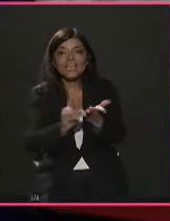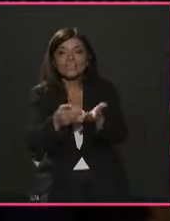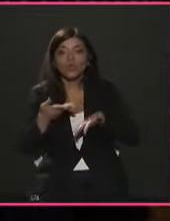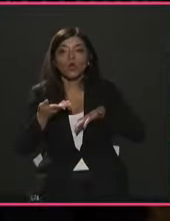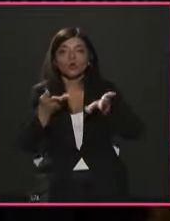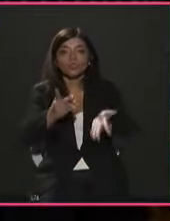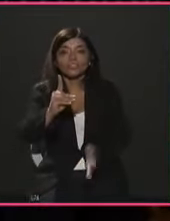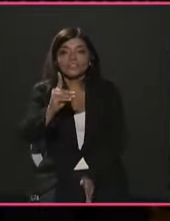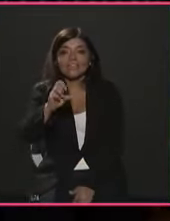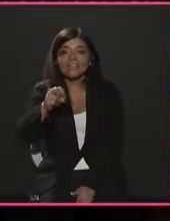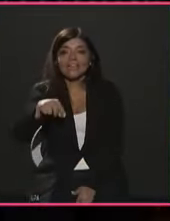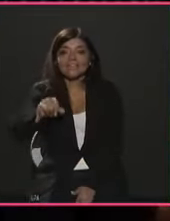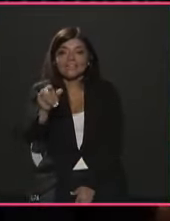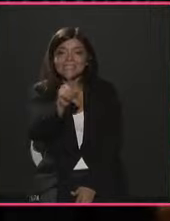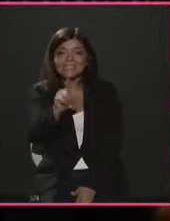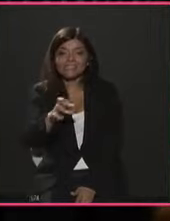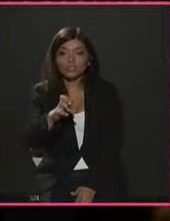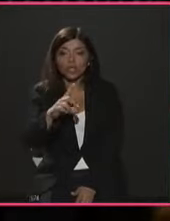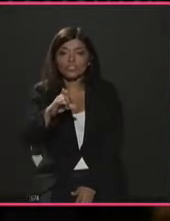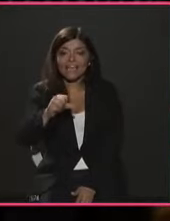ustedes den